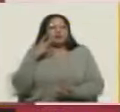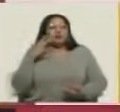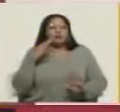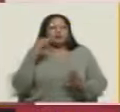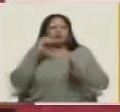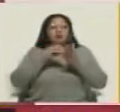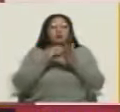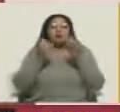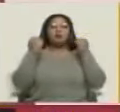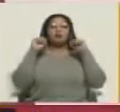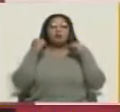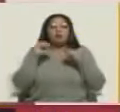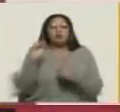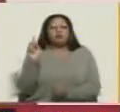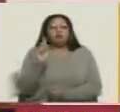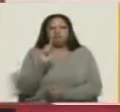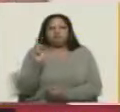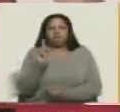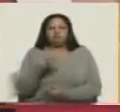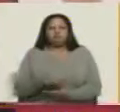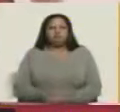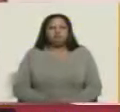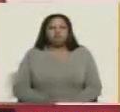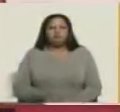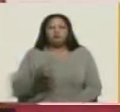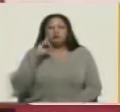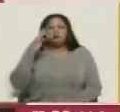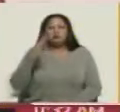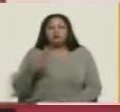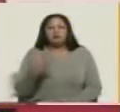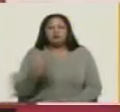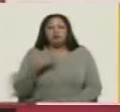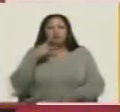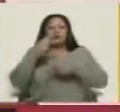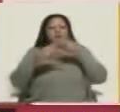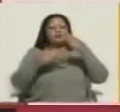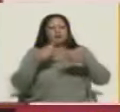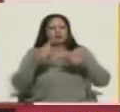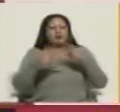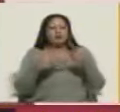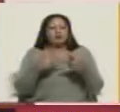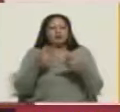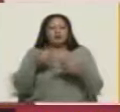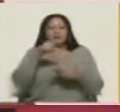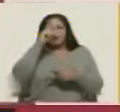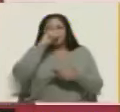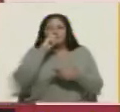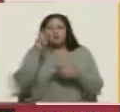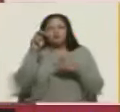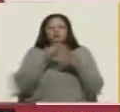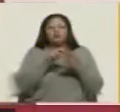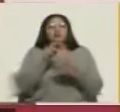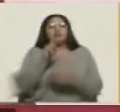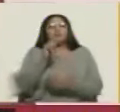ponemos en práctica, pero es una realidad política que este año